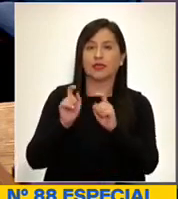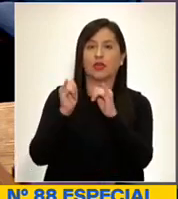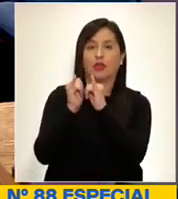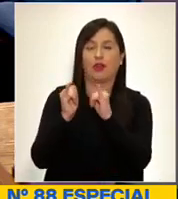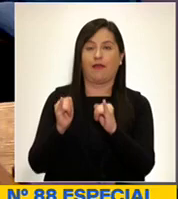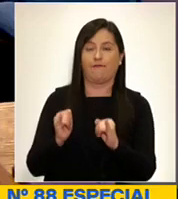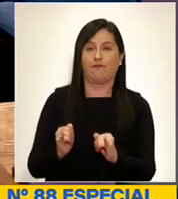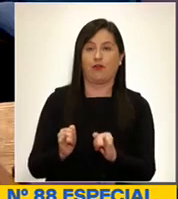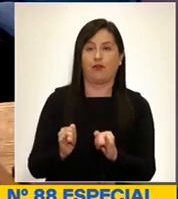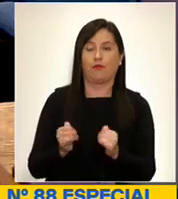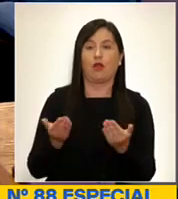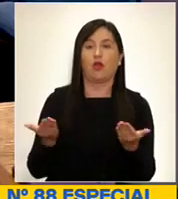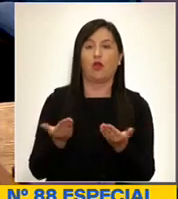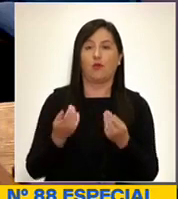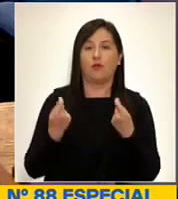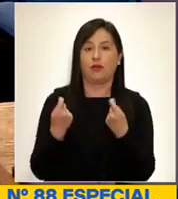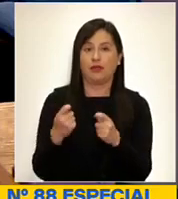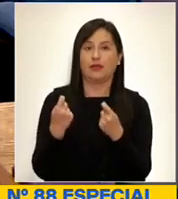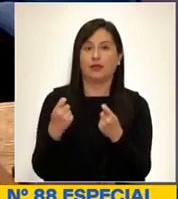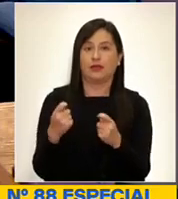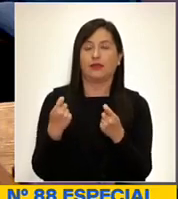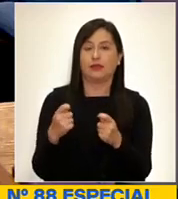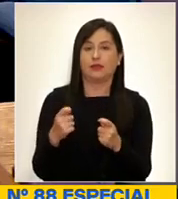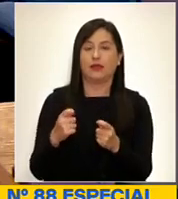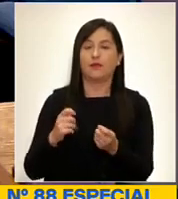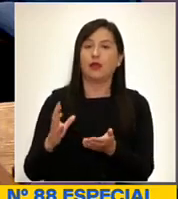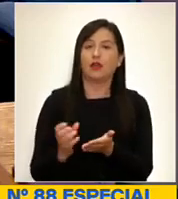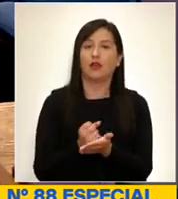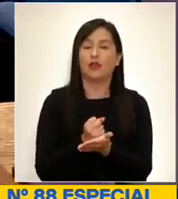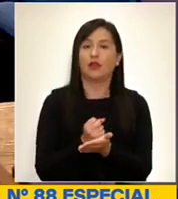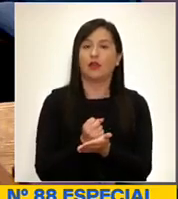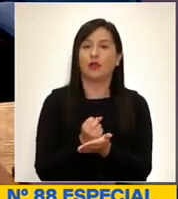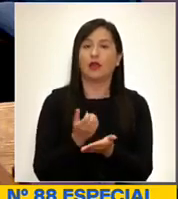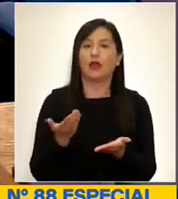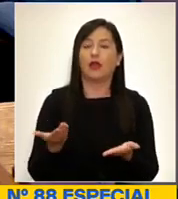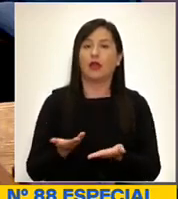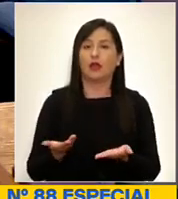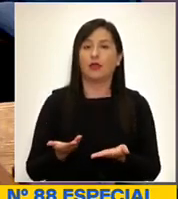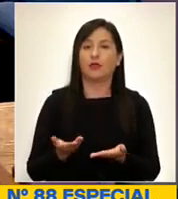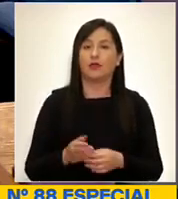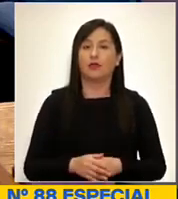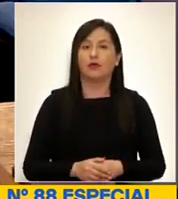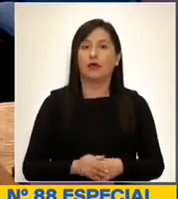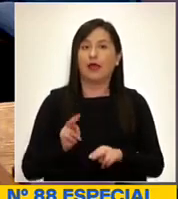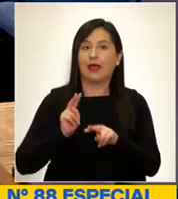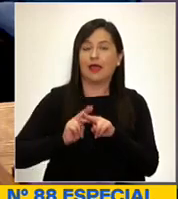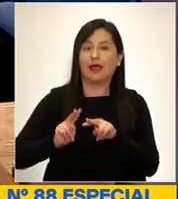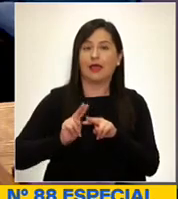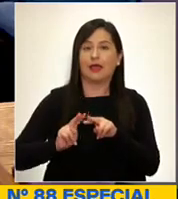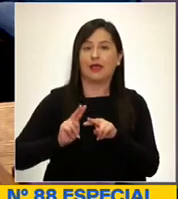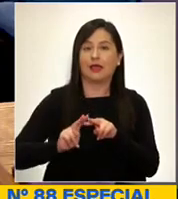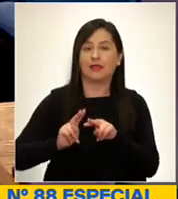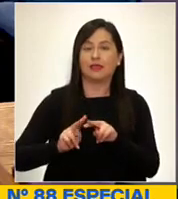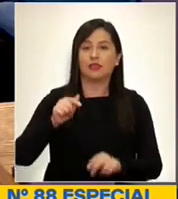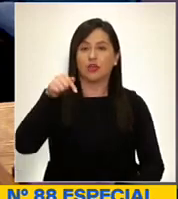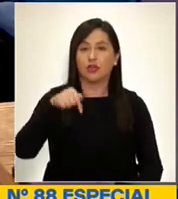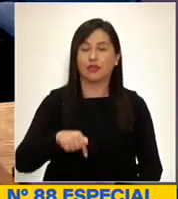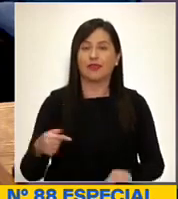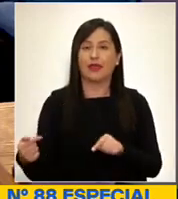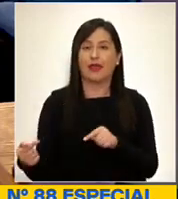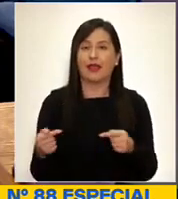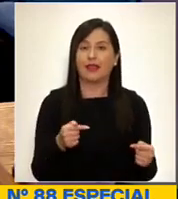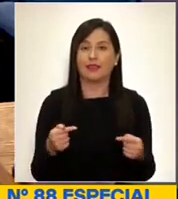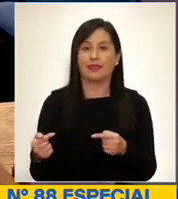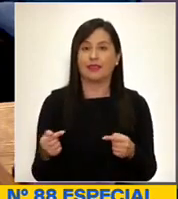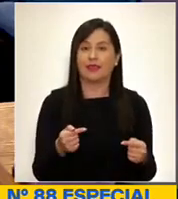en como hemos intentado llevar la frescura que han generado hoy día en debate público